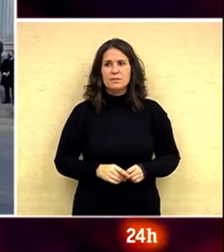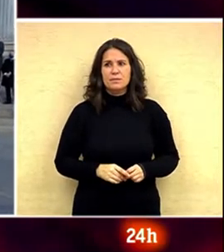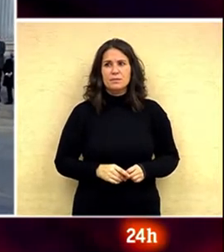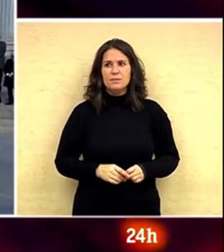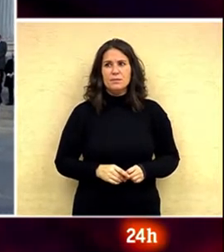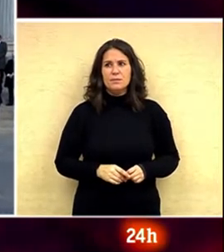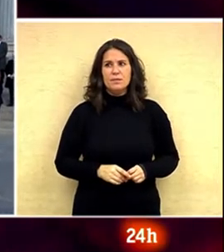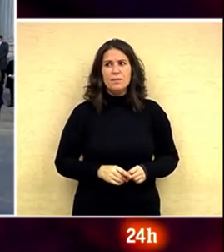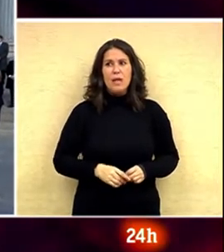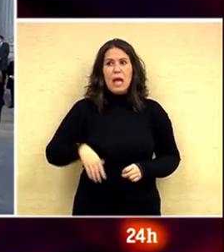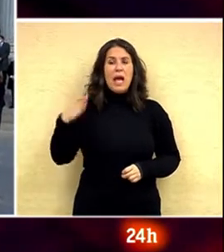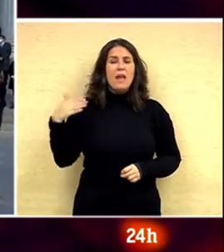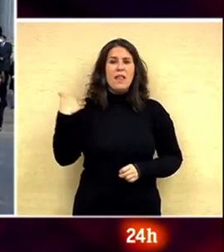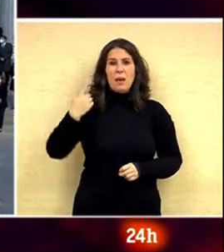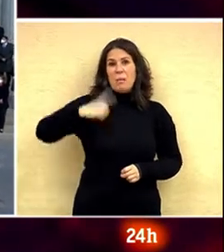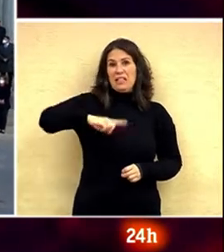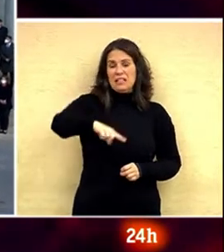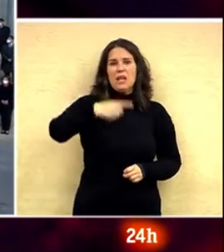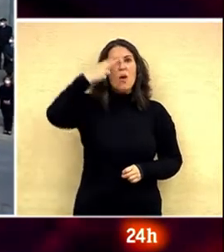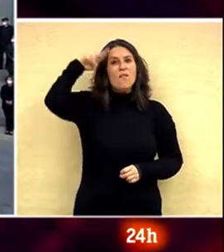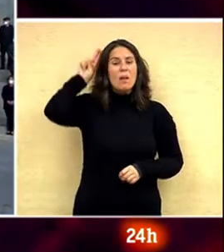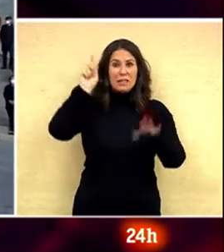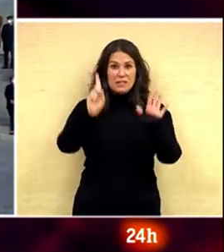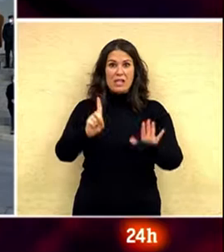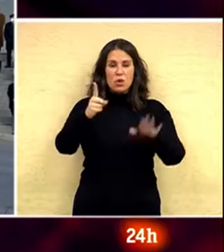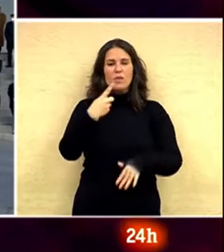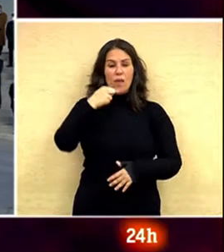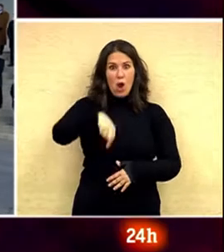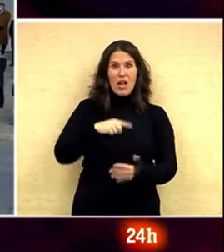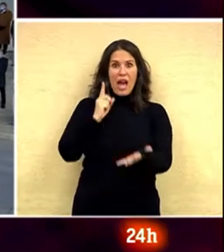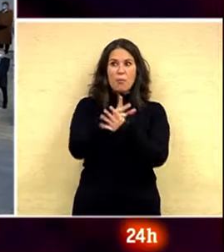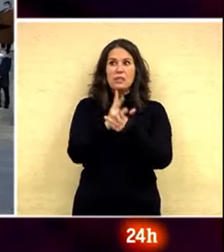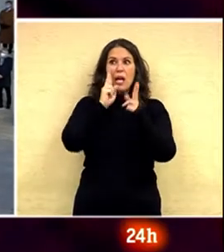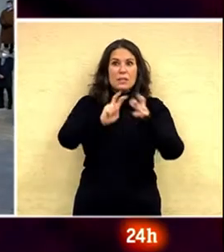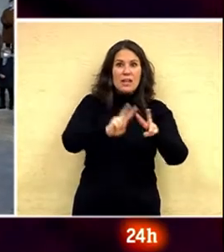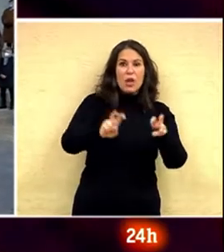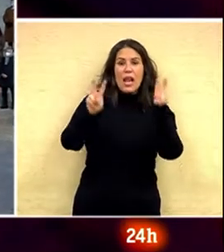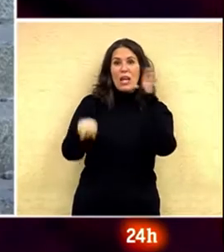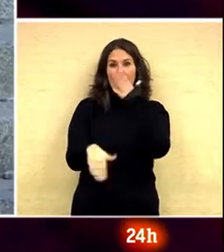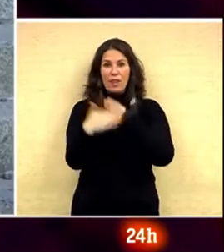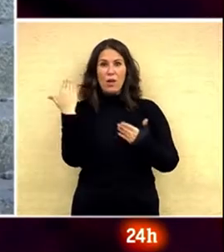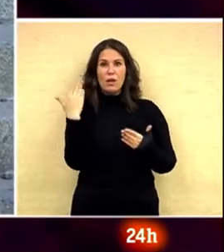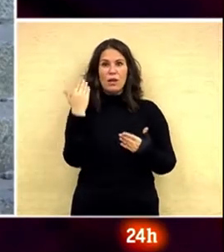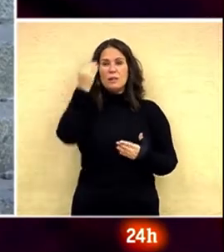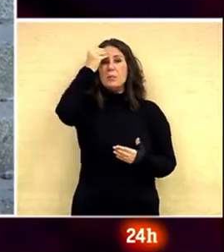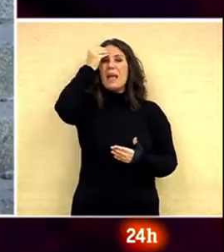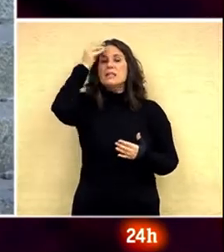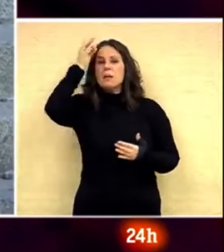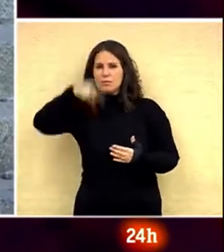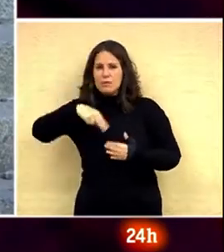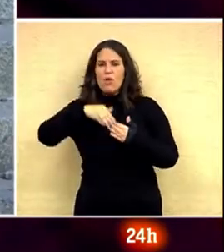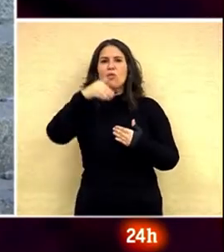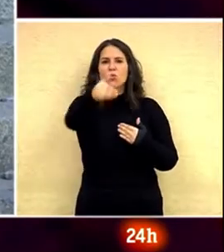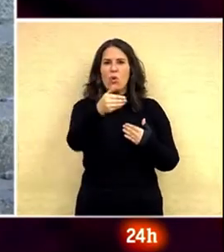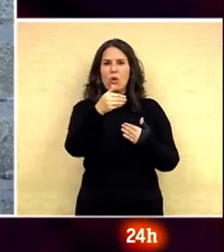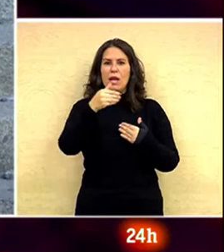Hace algunos meses, Felipe VI decía que apostar hoy por la investigación y la innovación es pensar en el futuro,